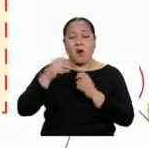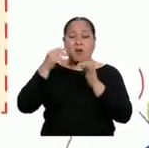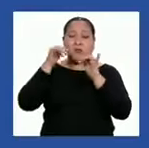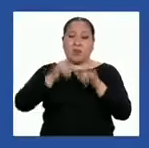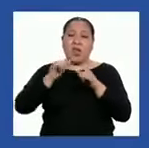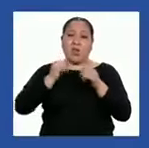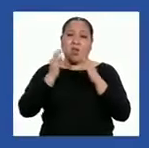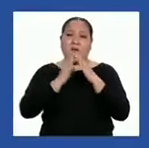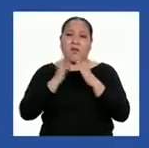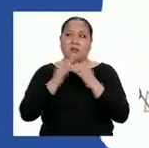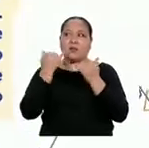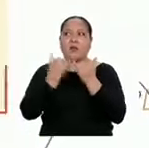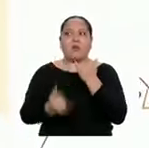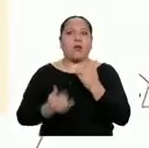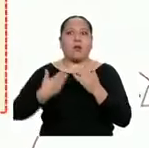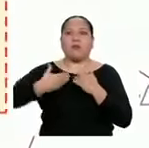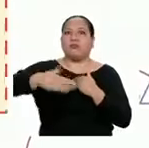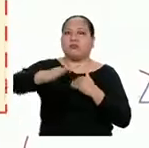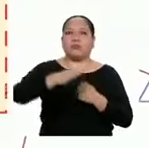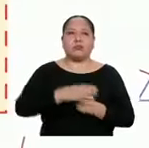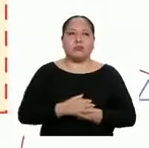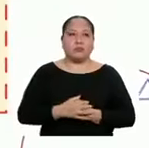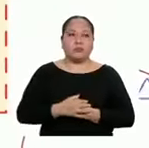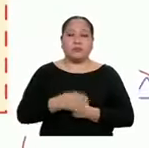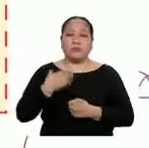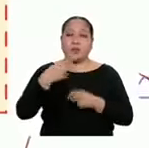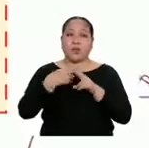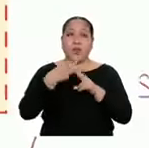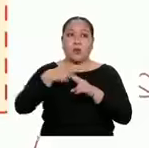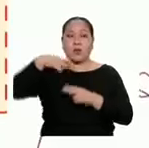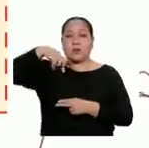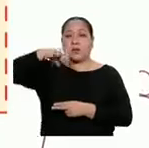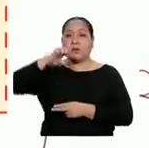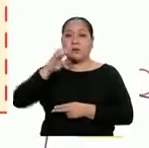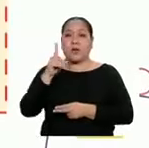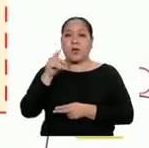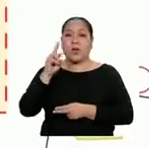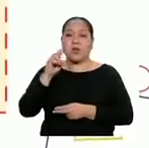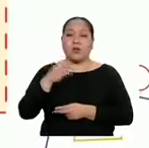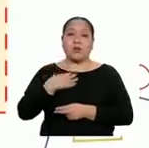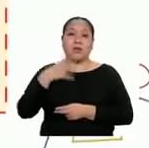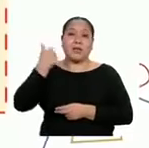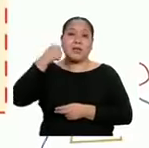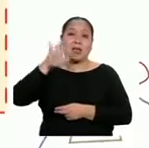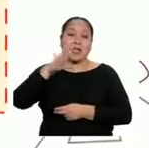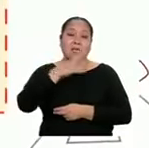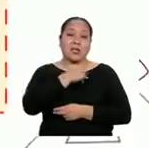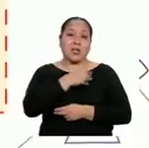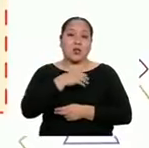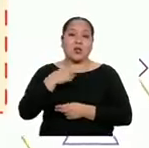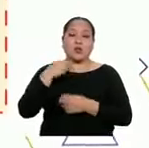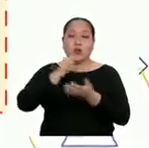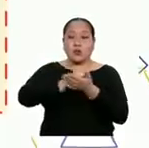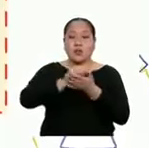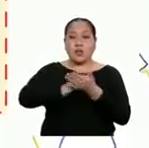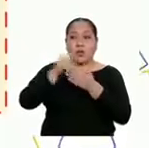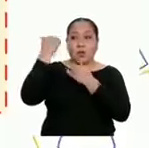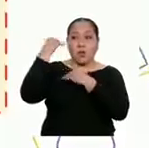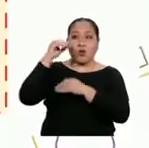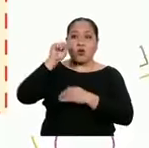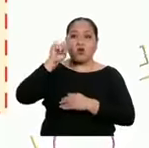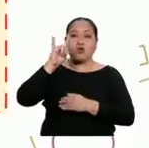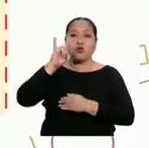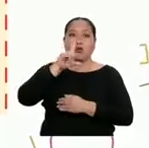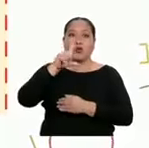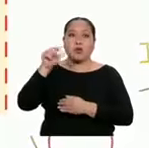años que me quedan. Hola, soy Pedro. Tengo 15 años y les escribo desde Sullana, en Piura.